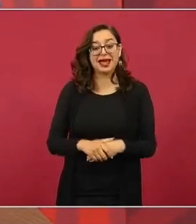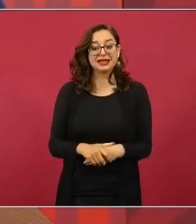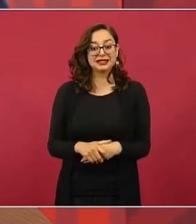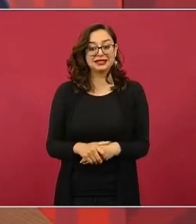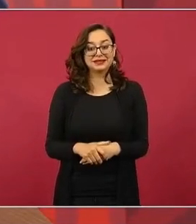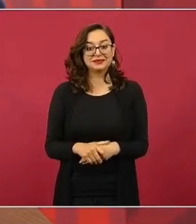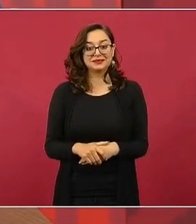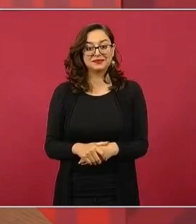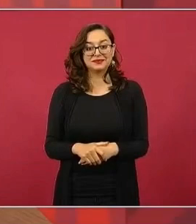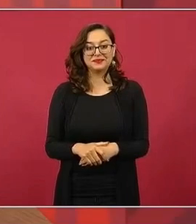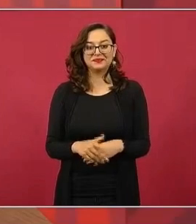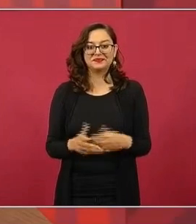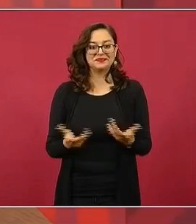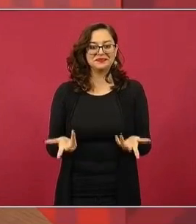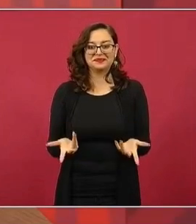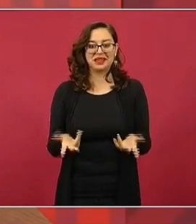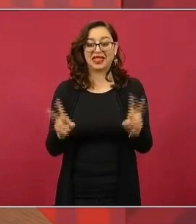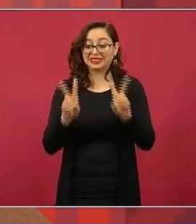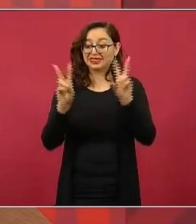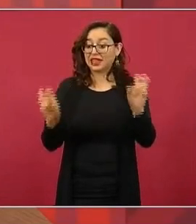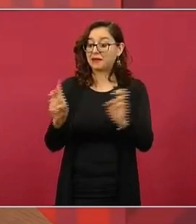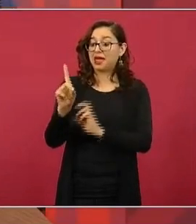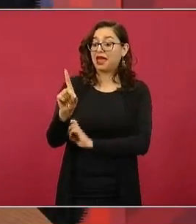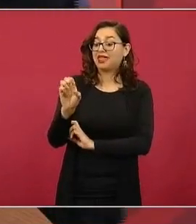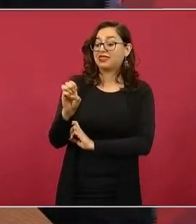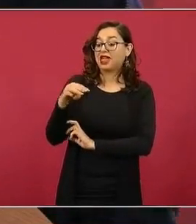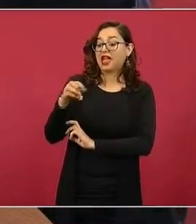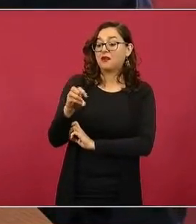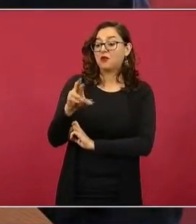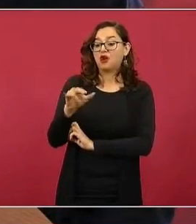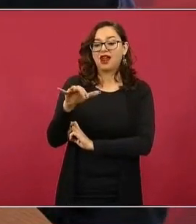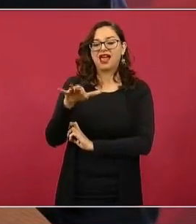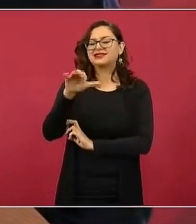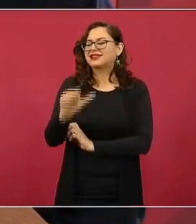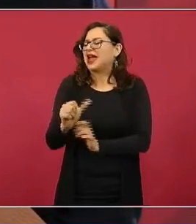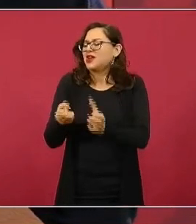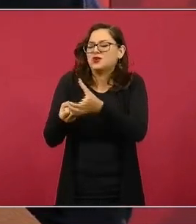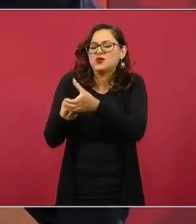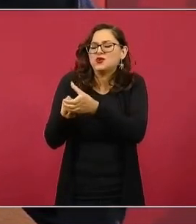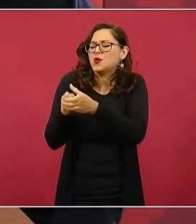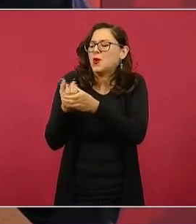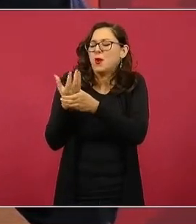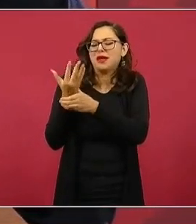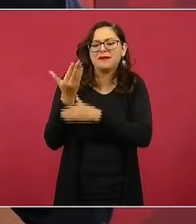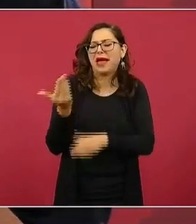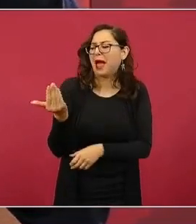En materia de democracia estamos dando los primeros pasos.